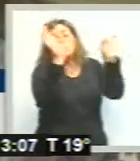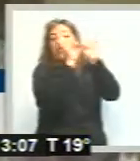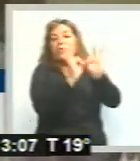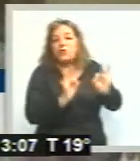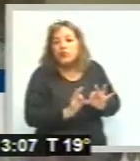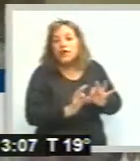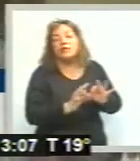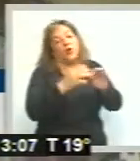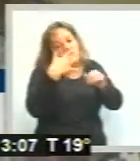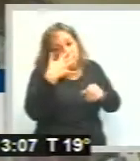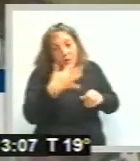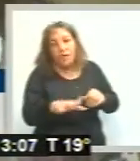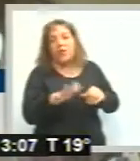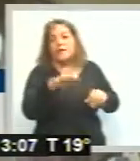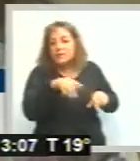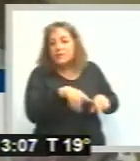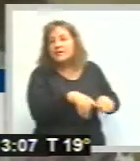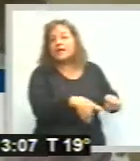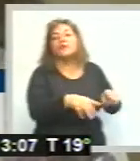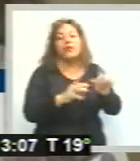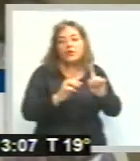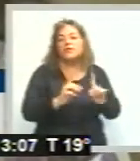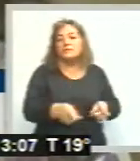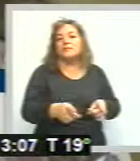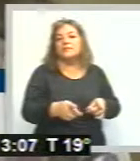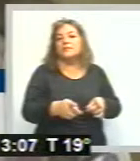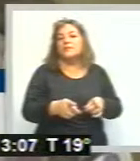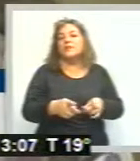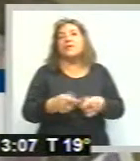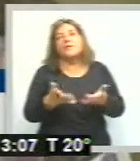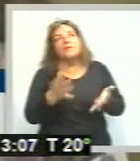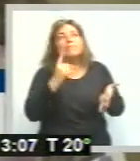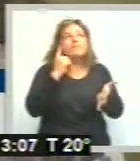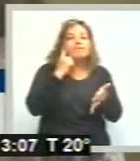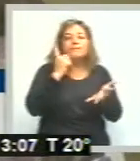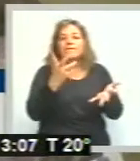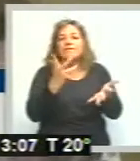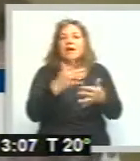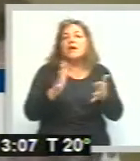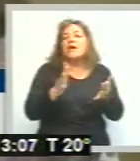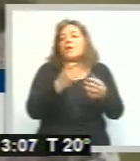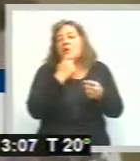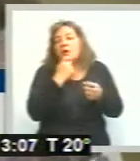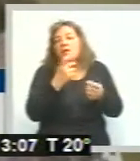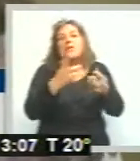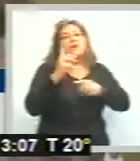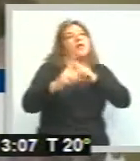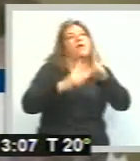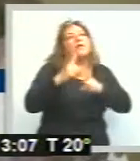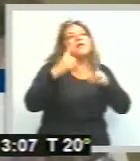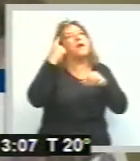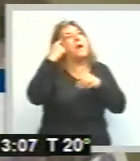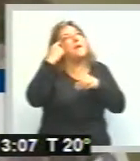y luego vamos a, digamos, a evitar las salidas. Por ejemplo, si habían